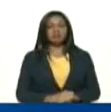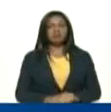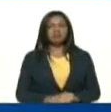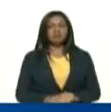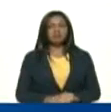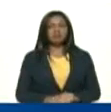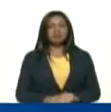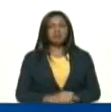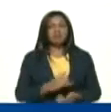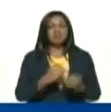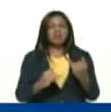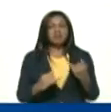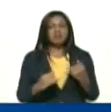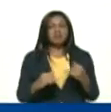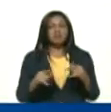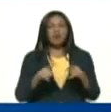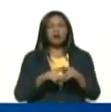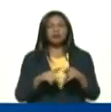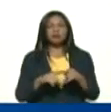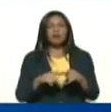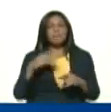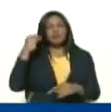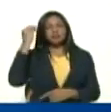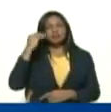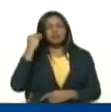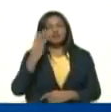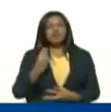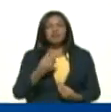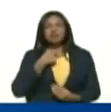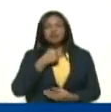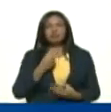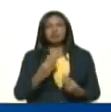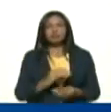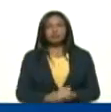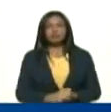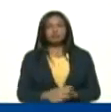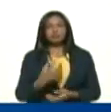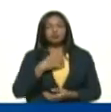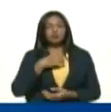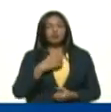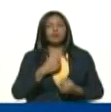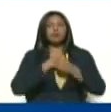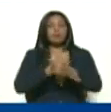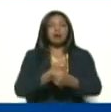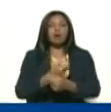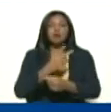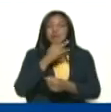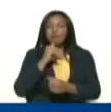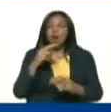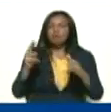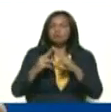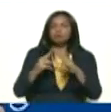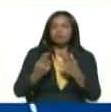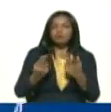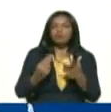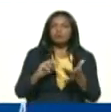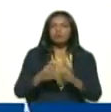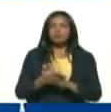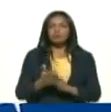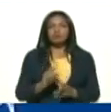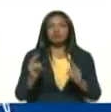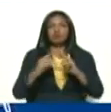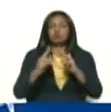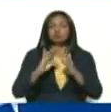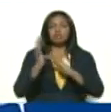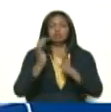Cierro con esto de San Agustín, que es un pensamiento que me gusta mucho. No se puede amar lo que no se conoce. Y si no se